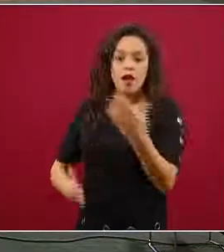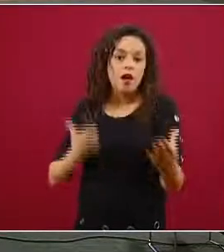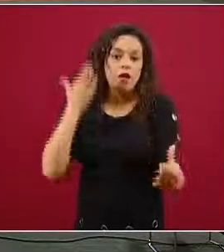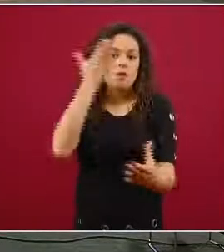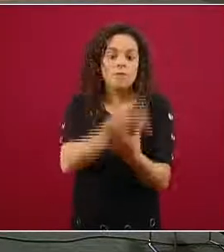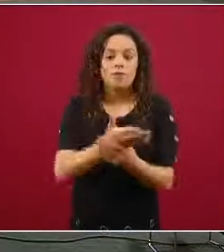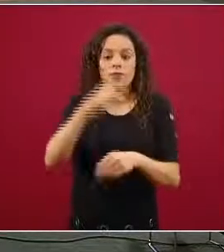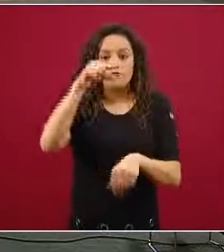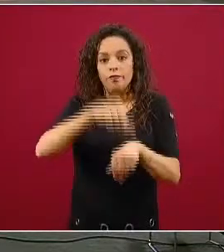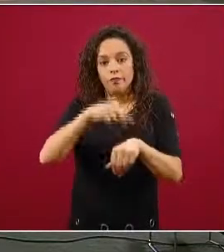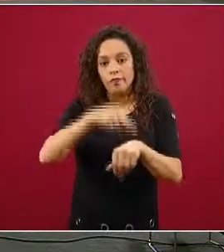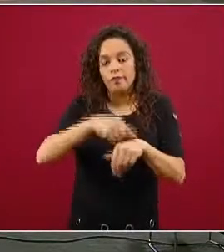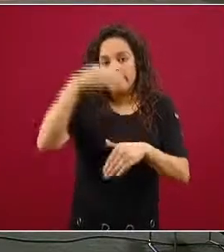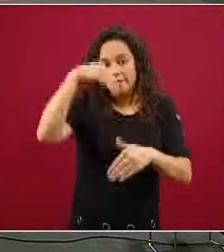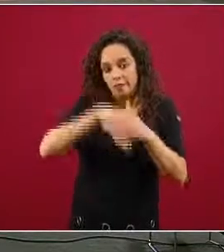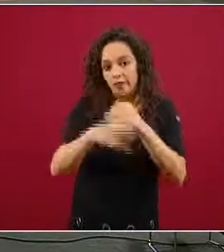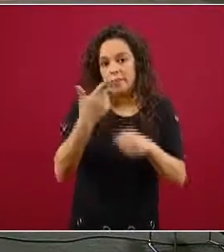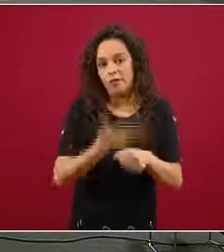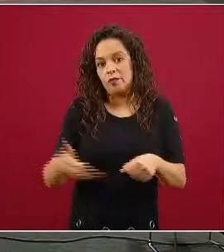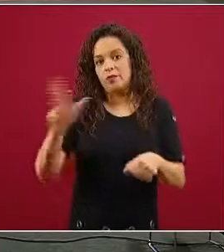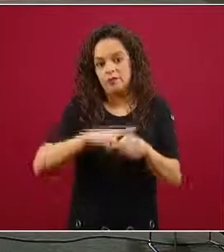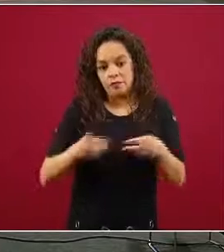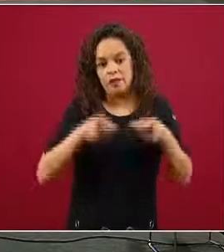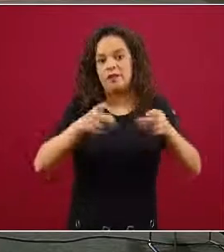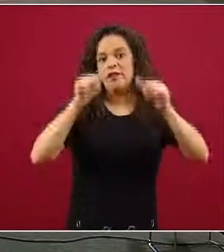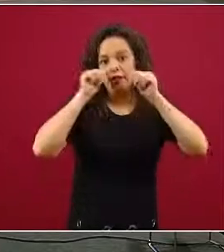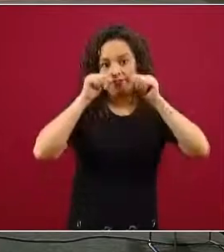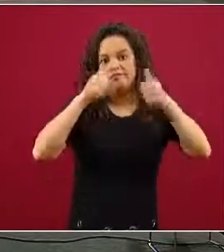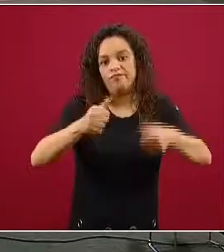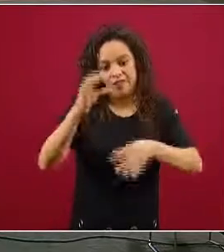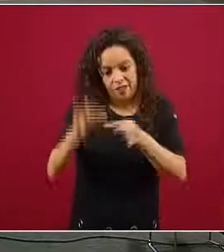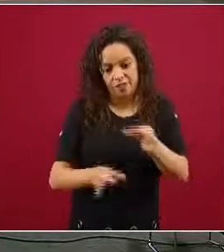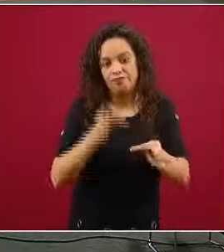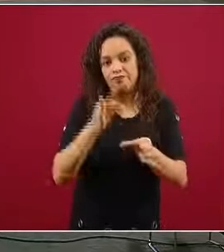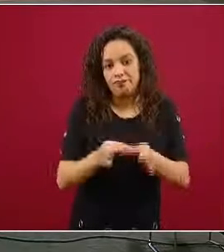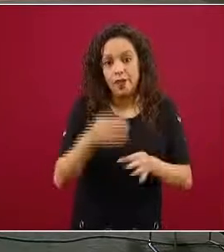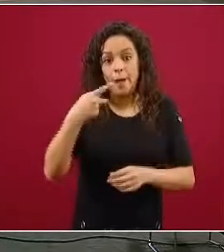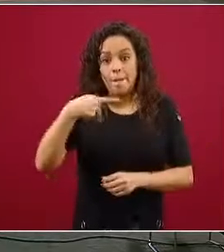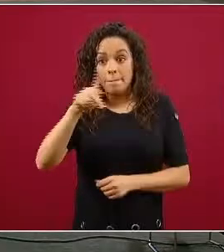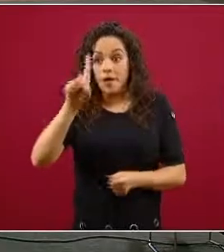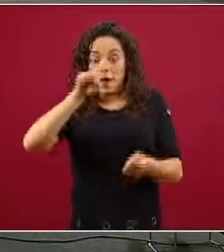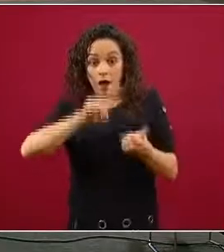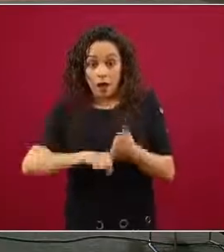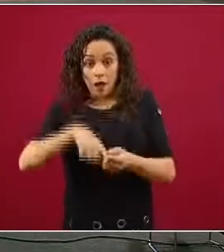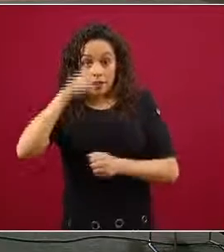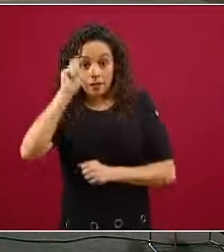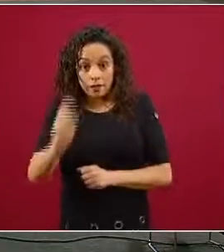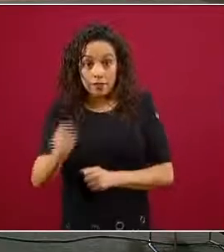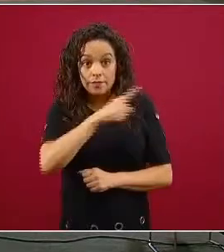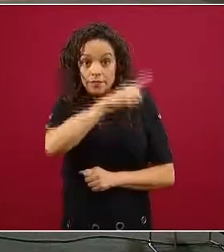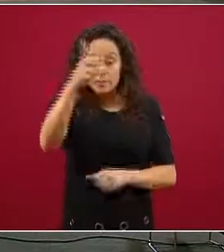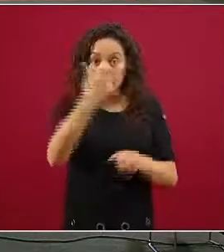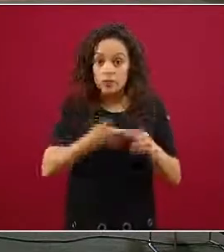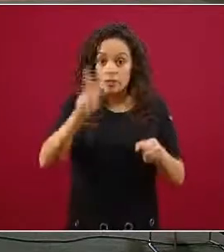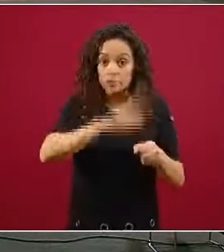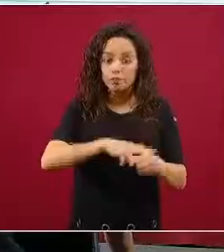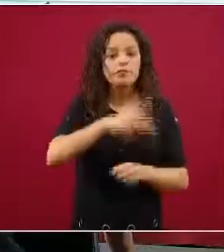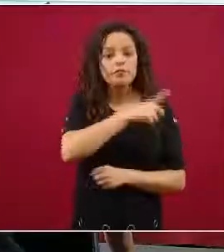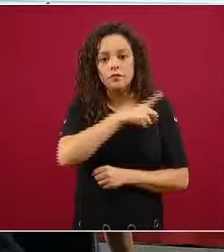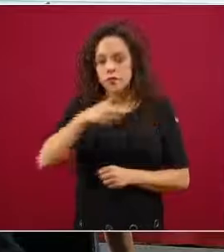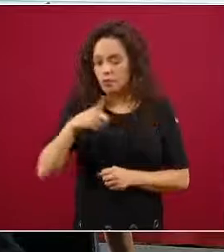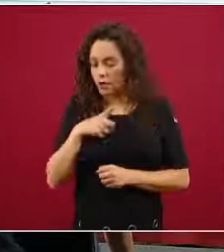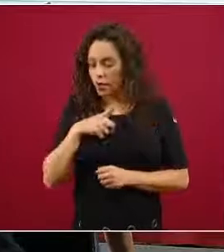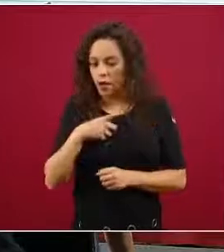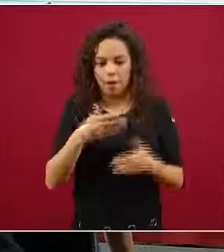atención oportuna, pero los servicios de salud deben ofrecer el acceso a los servicios